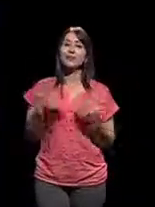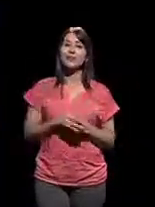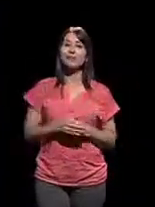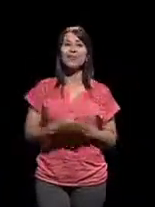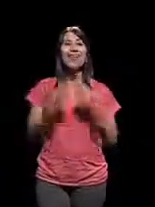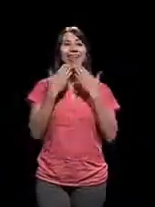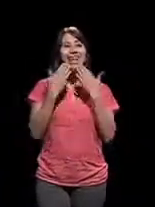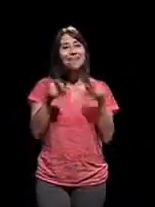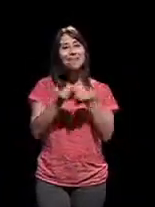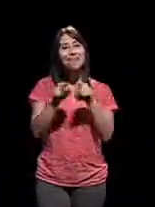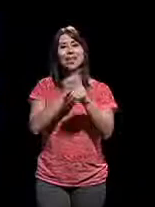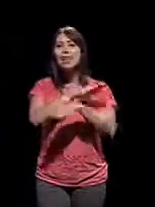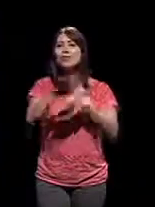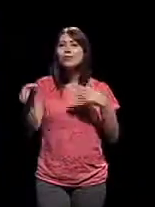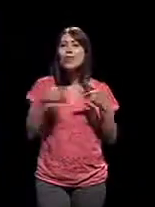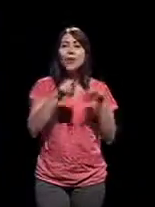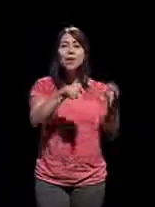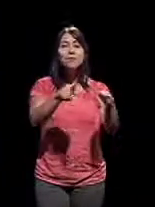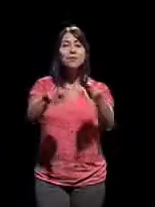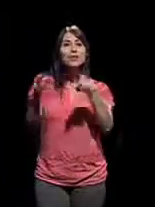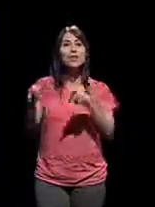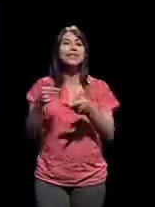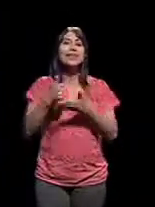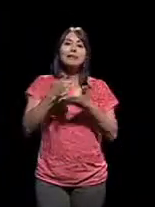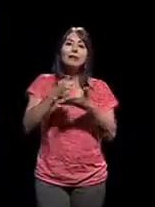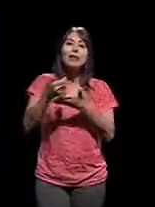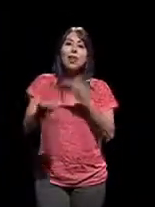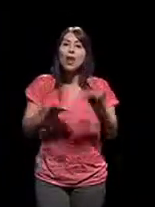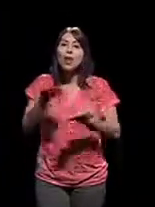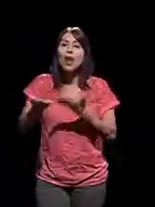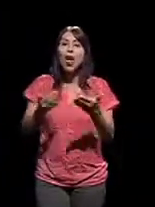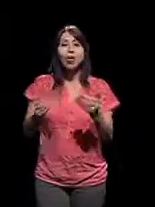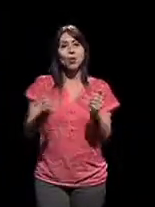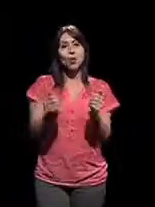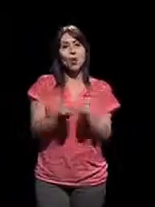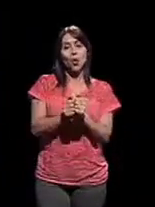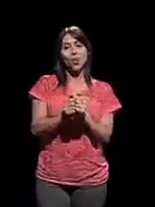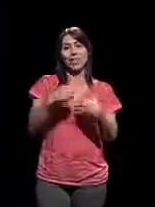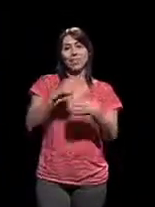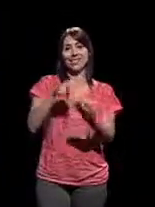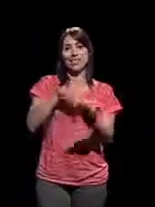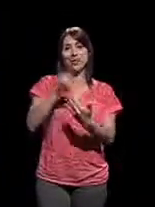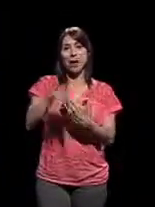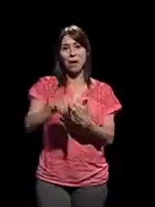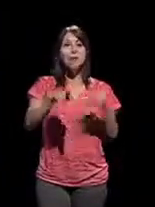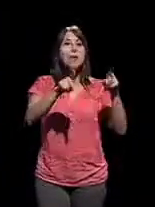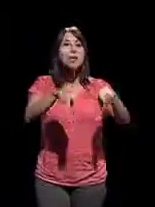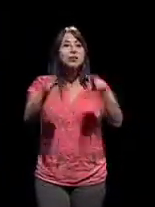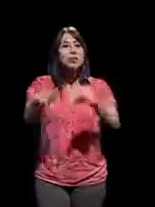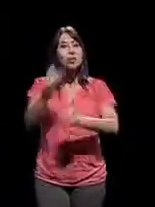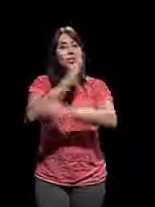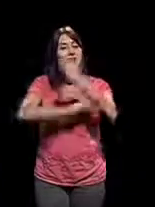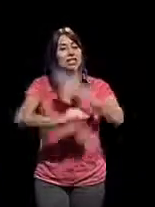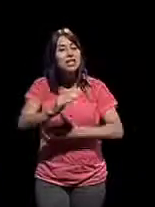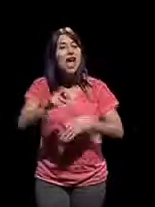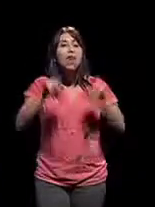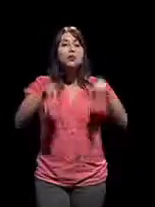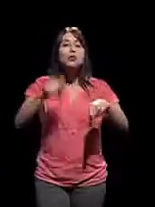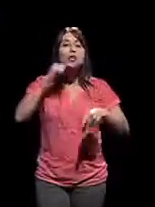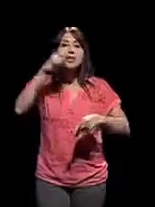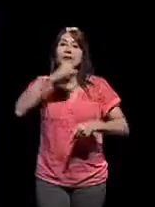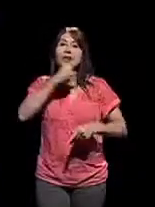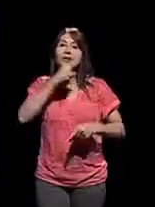acompañado. Con mucho gusto, para eso estamos. Gracias también a todas las personas que han colaborado con la producción de este programa, personas